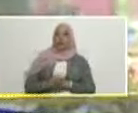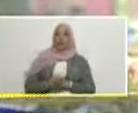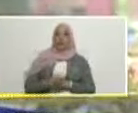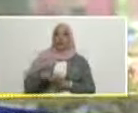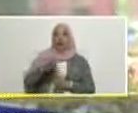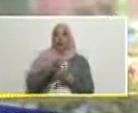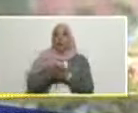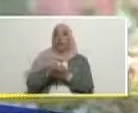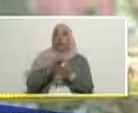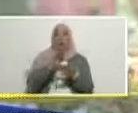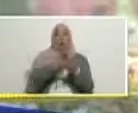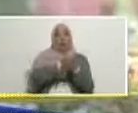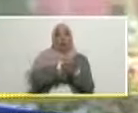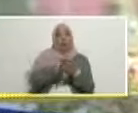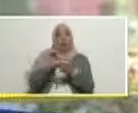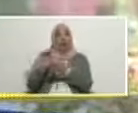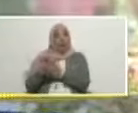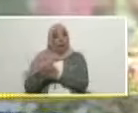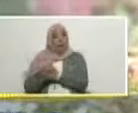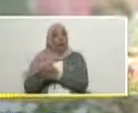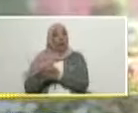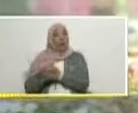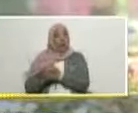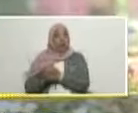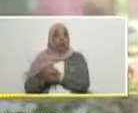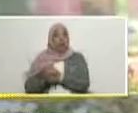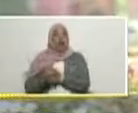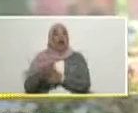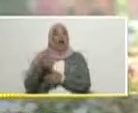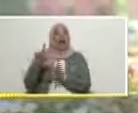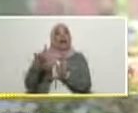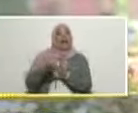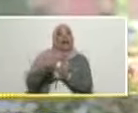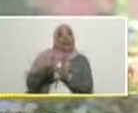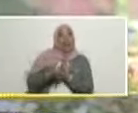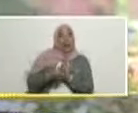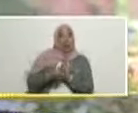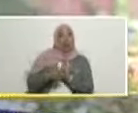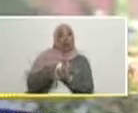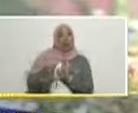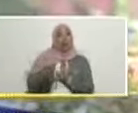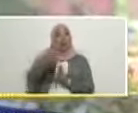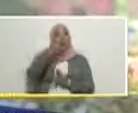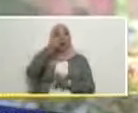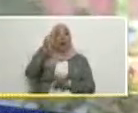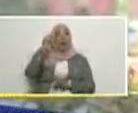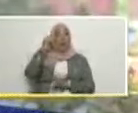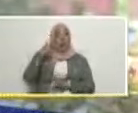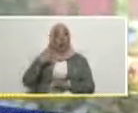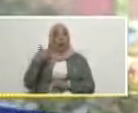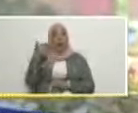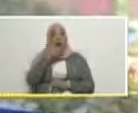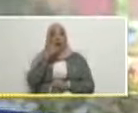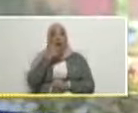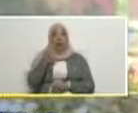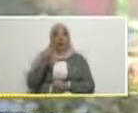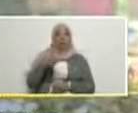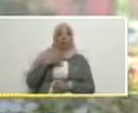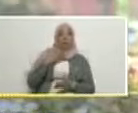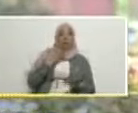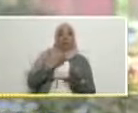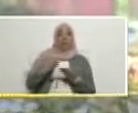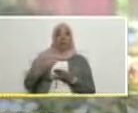Génesis, compañero, los muchachos de los liceos y las muchachas me mandaron una carta que ellos